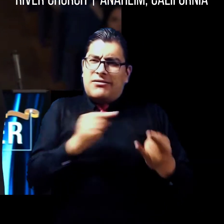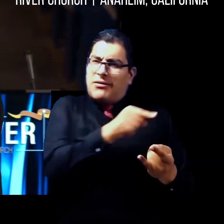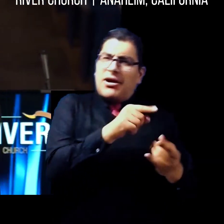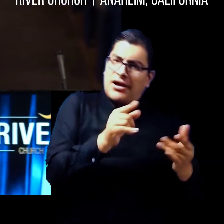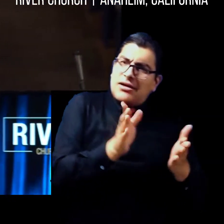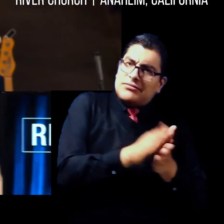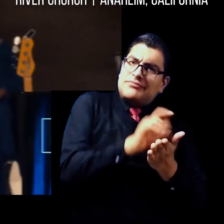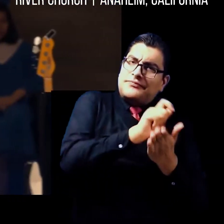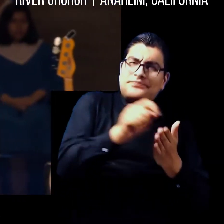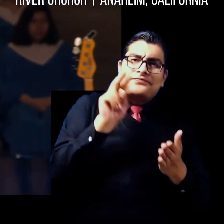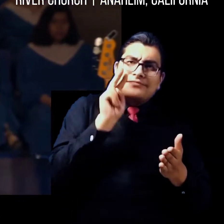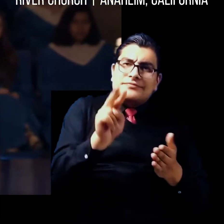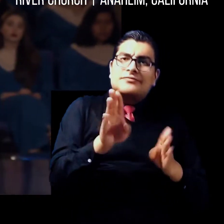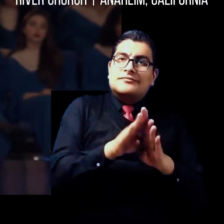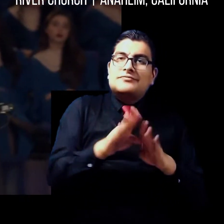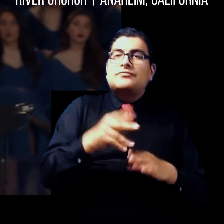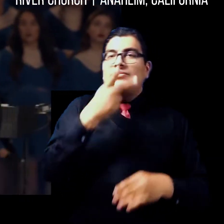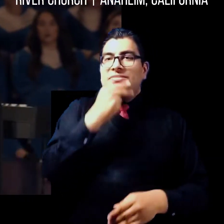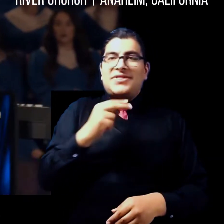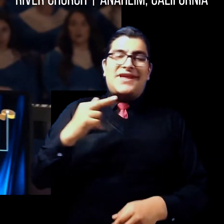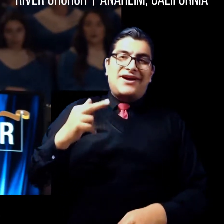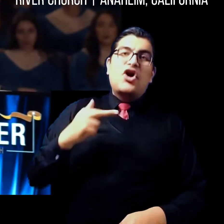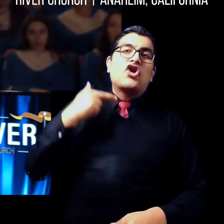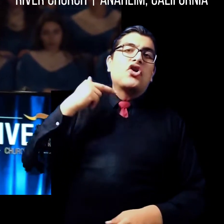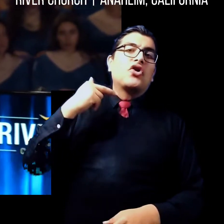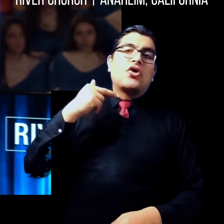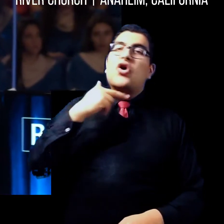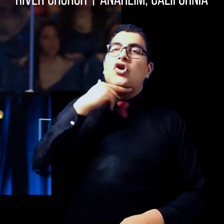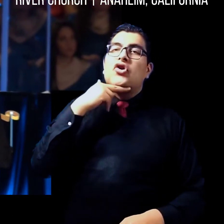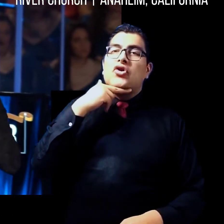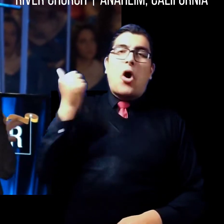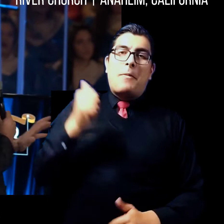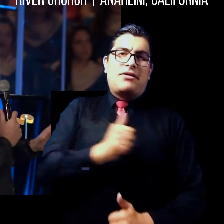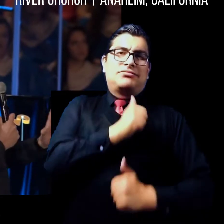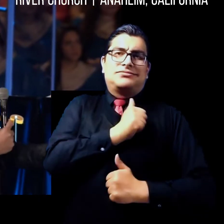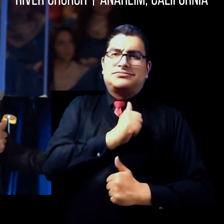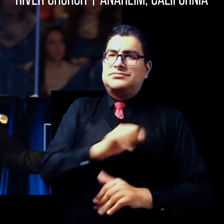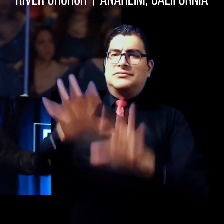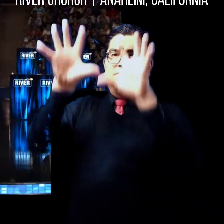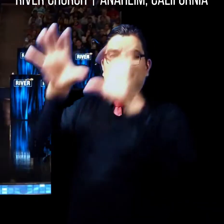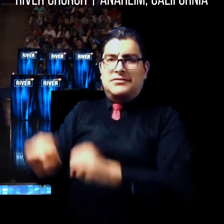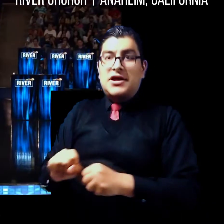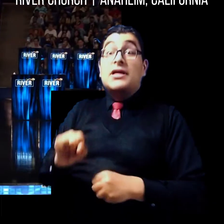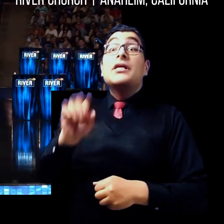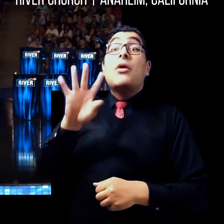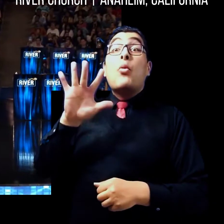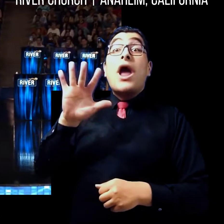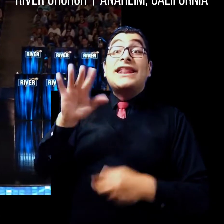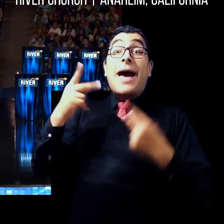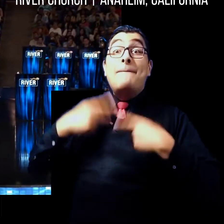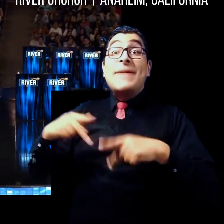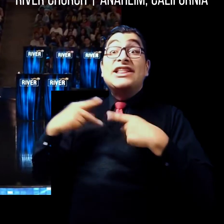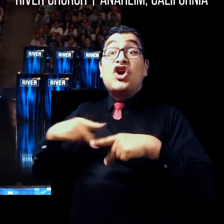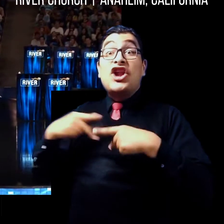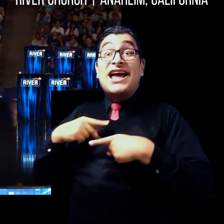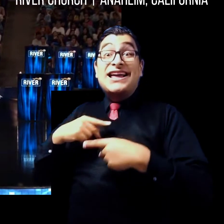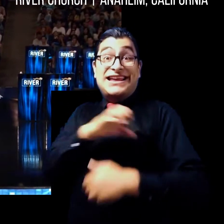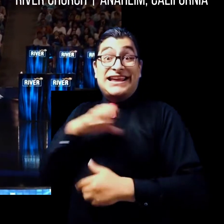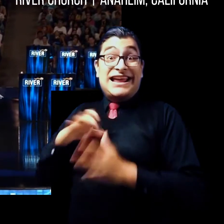cuenta la de el centurión romano que metió a 50 cristianos en un lago